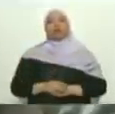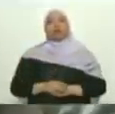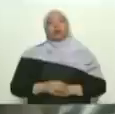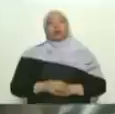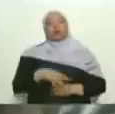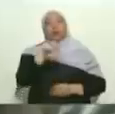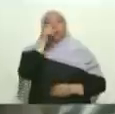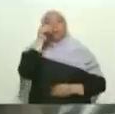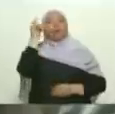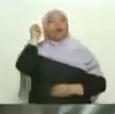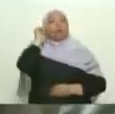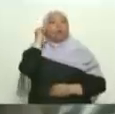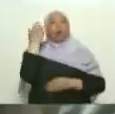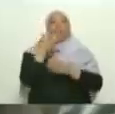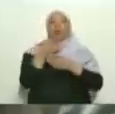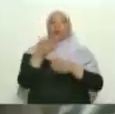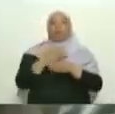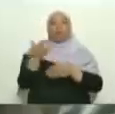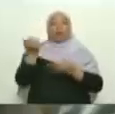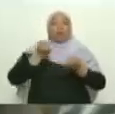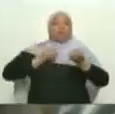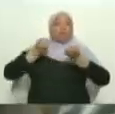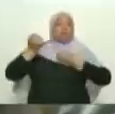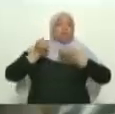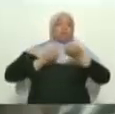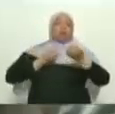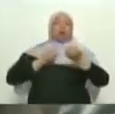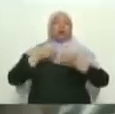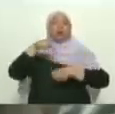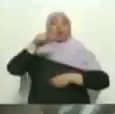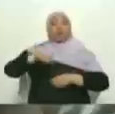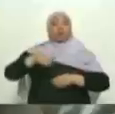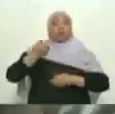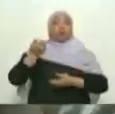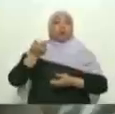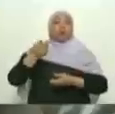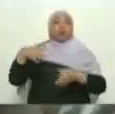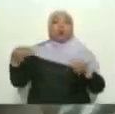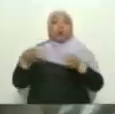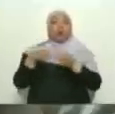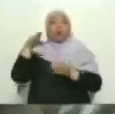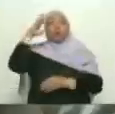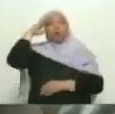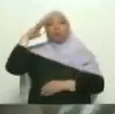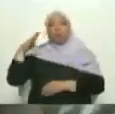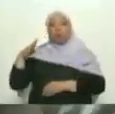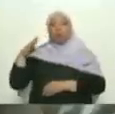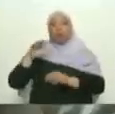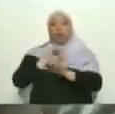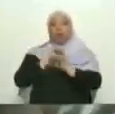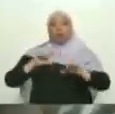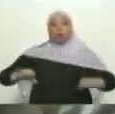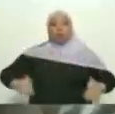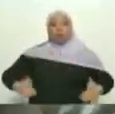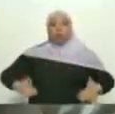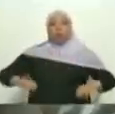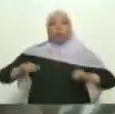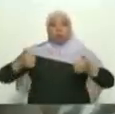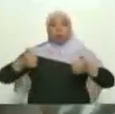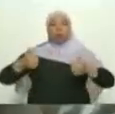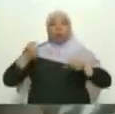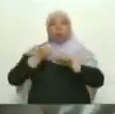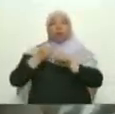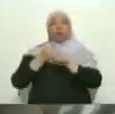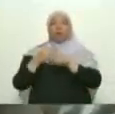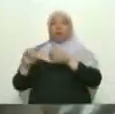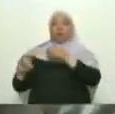Efectivamente, debemos recordar que ese día un grupo de militares activos, así como funcionarios policiales traidores